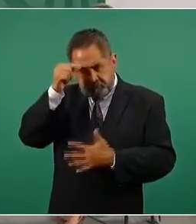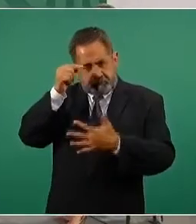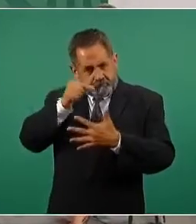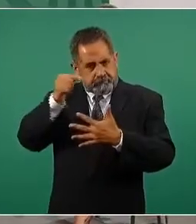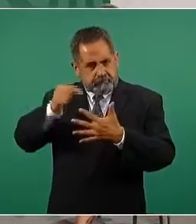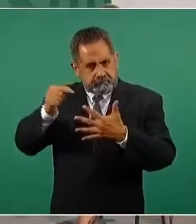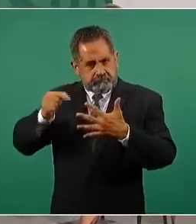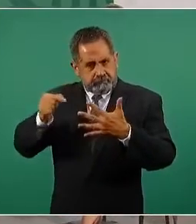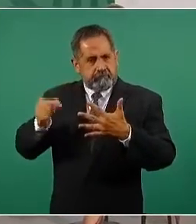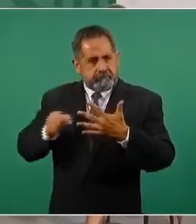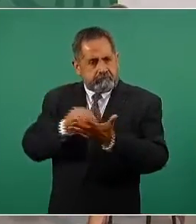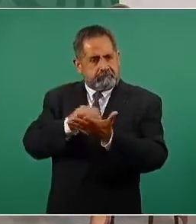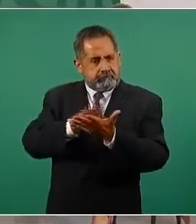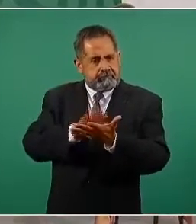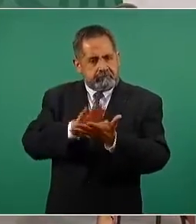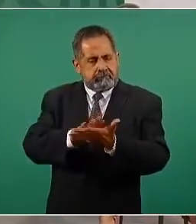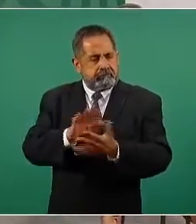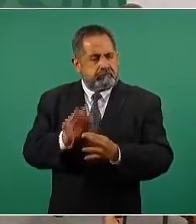Si